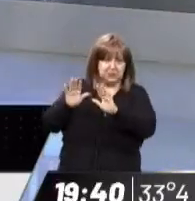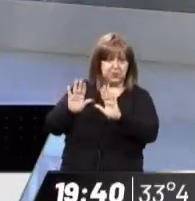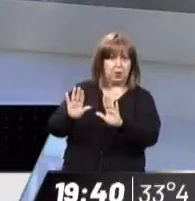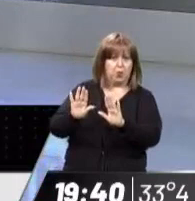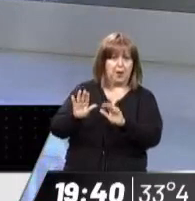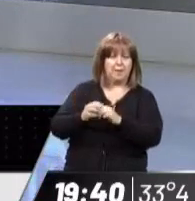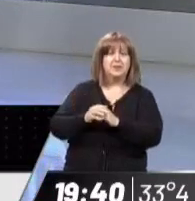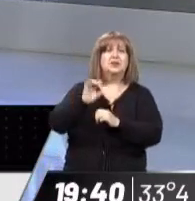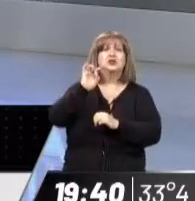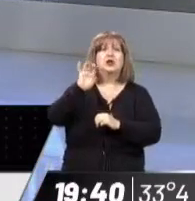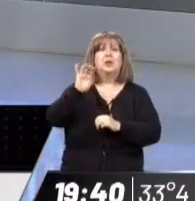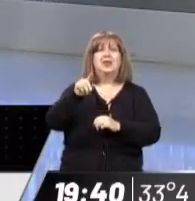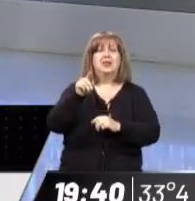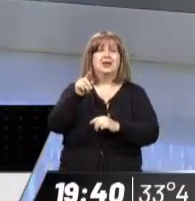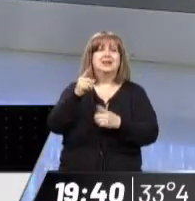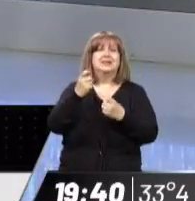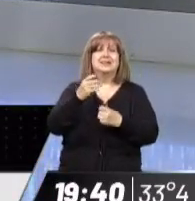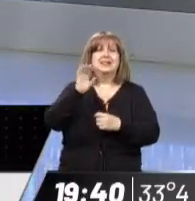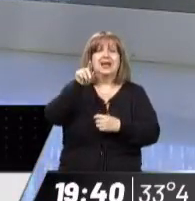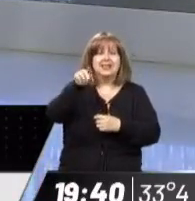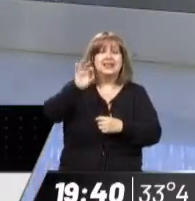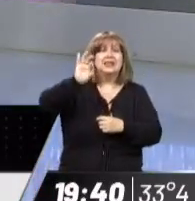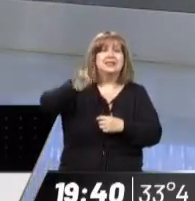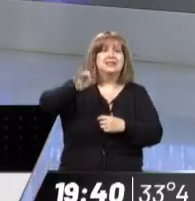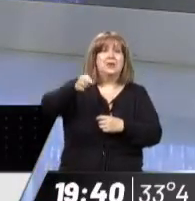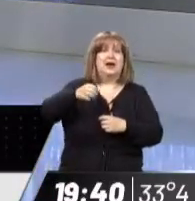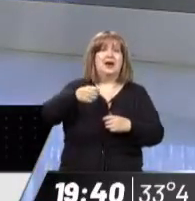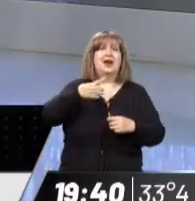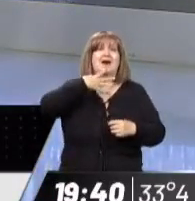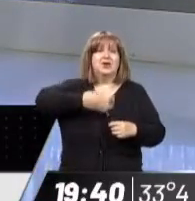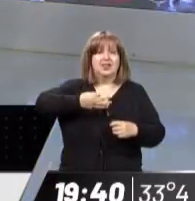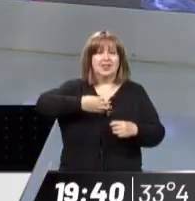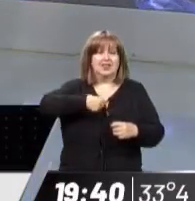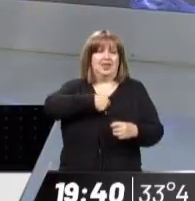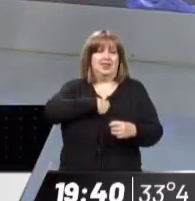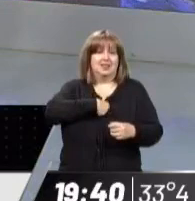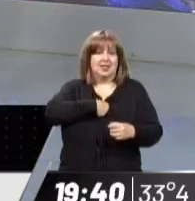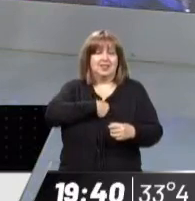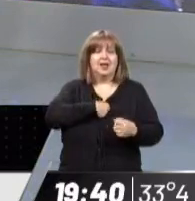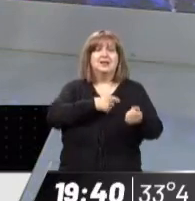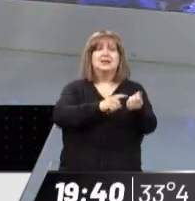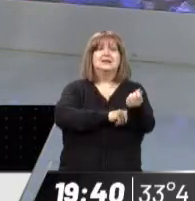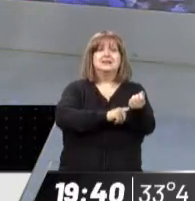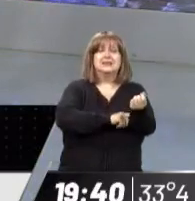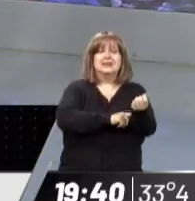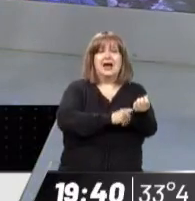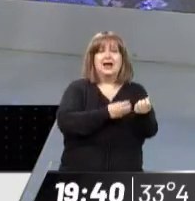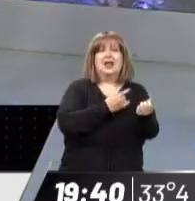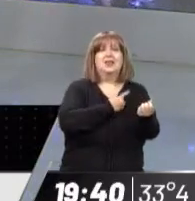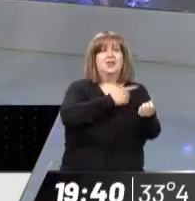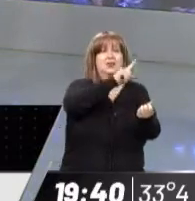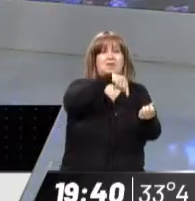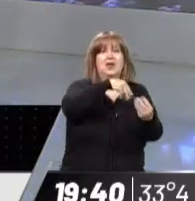por otros dos centros clandestinos de detención, pero habría parido en la ESMA. ¿Ha ocurrido de otras parejas mendocinas que